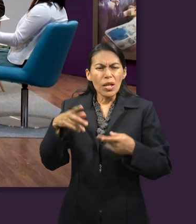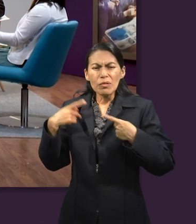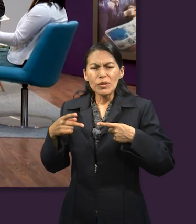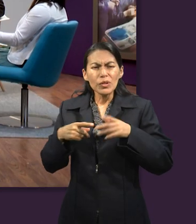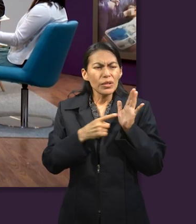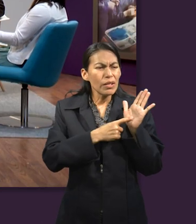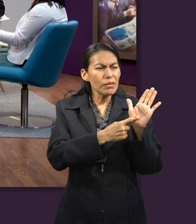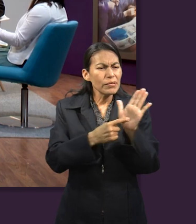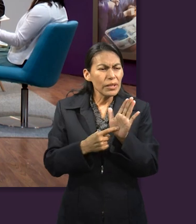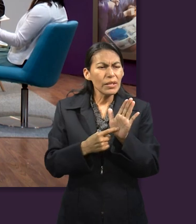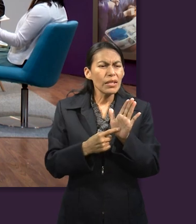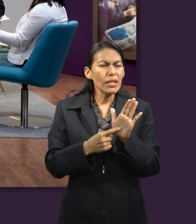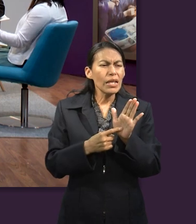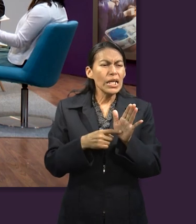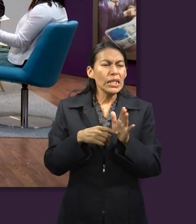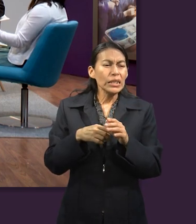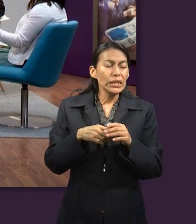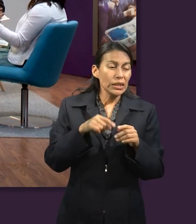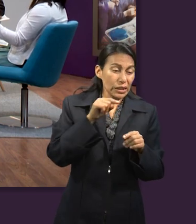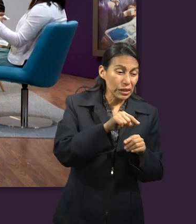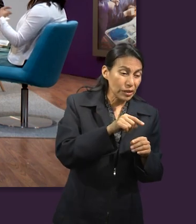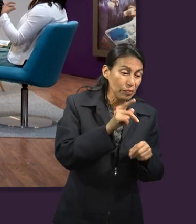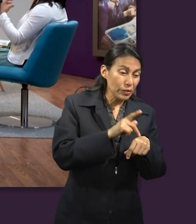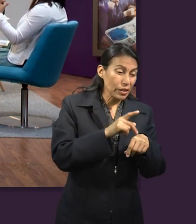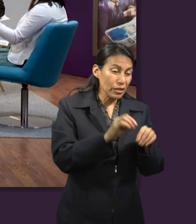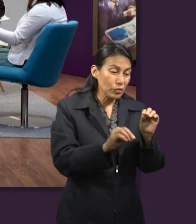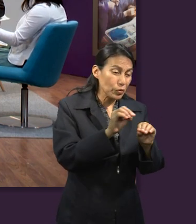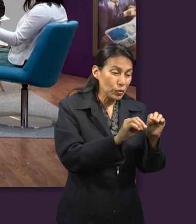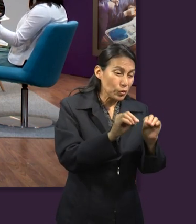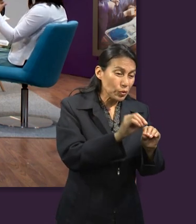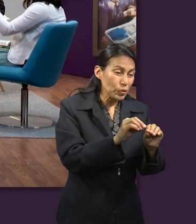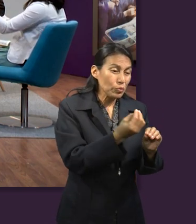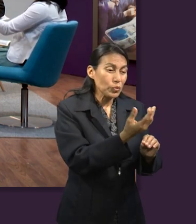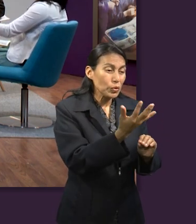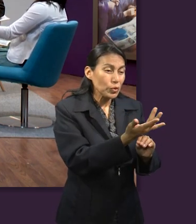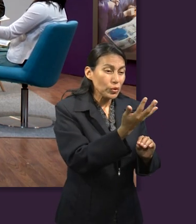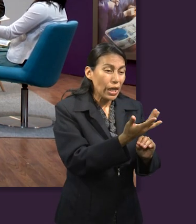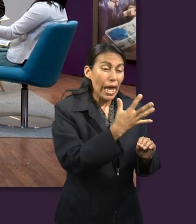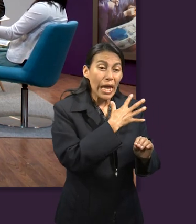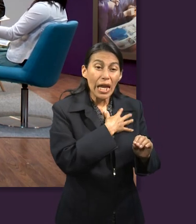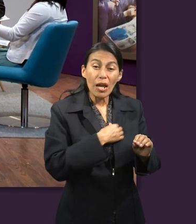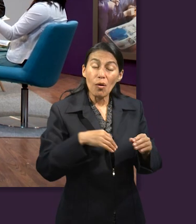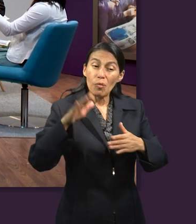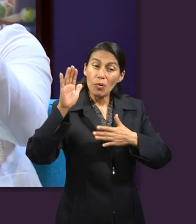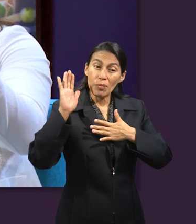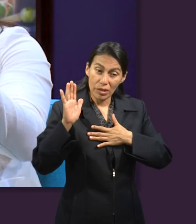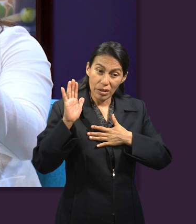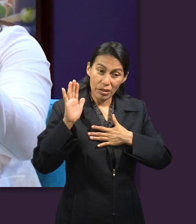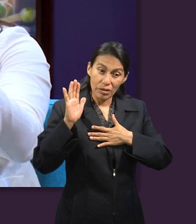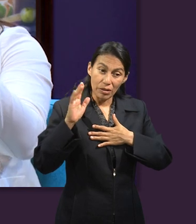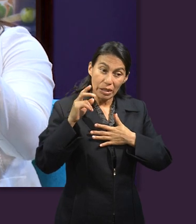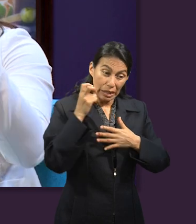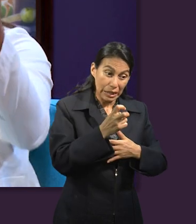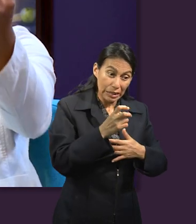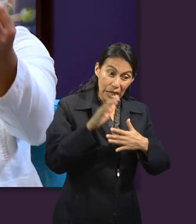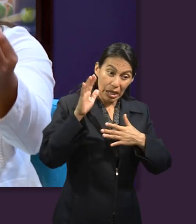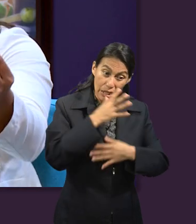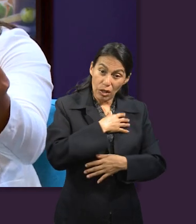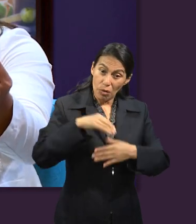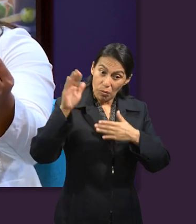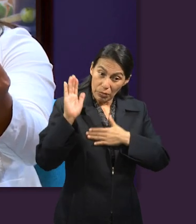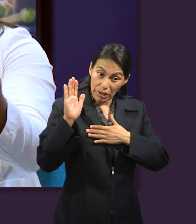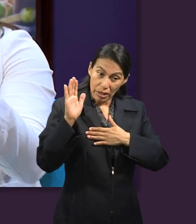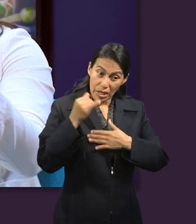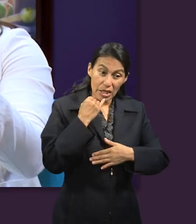abraham lo que significaba el sacrificio del hijo prometido y el hijo prometido no se limita a